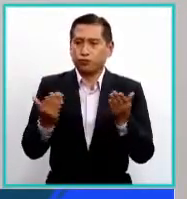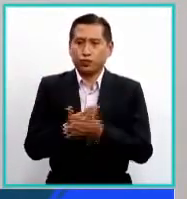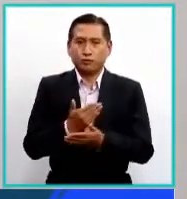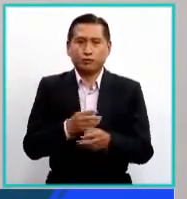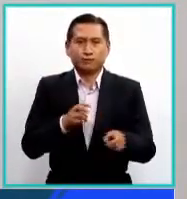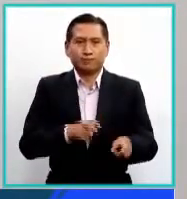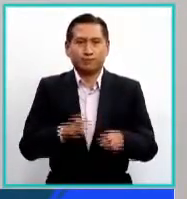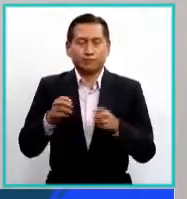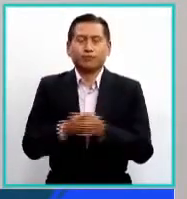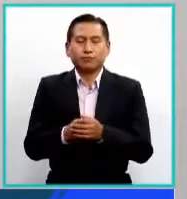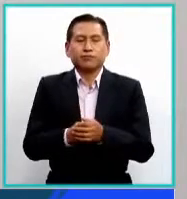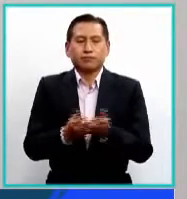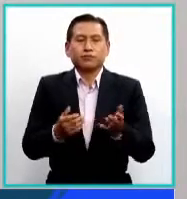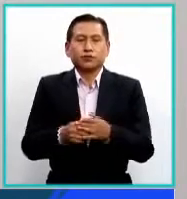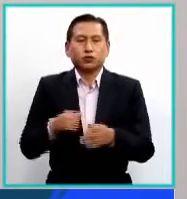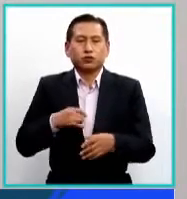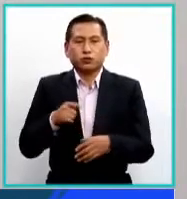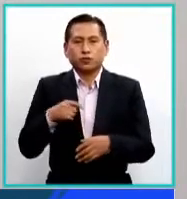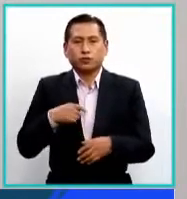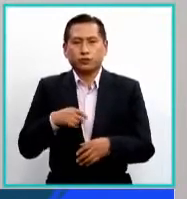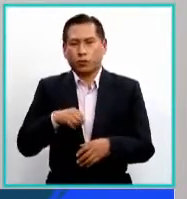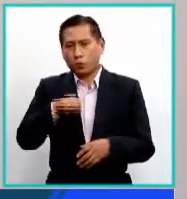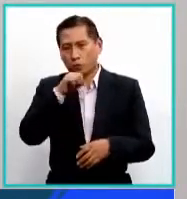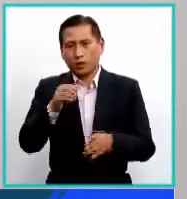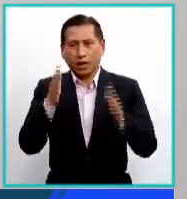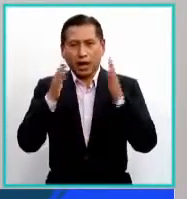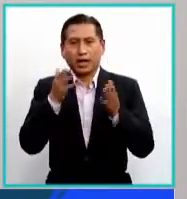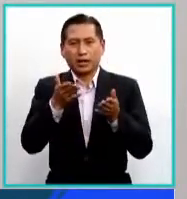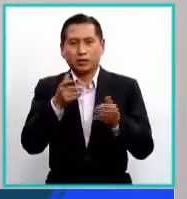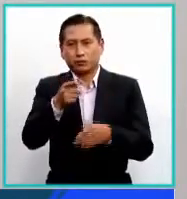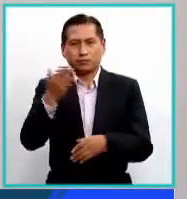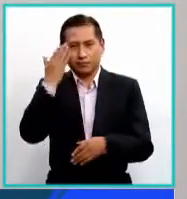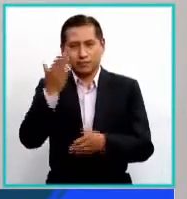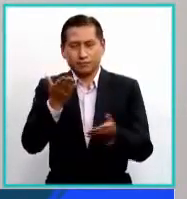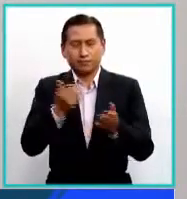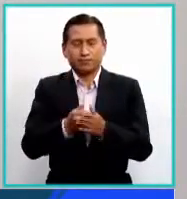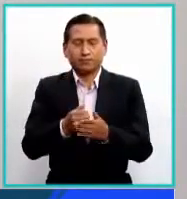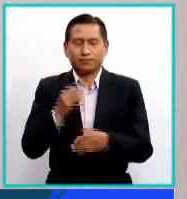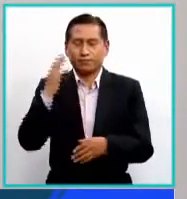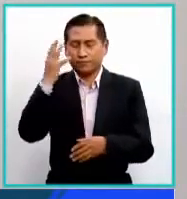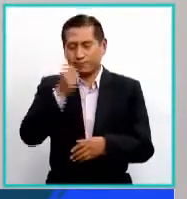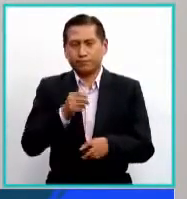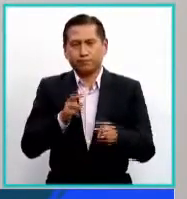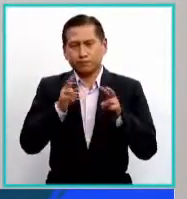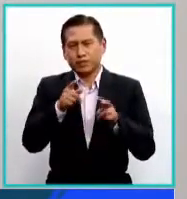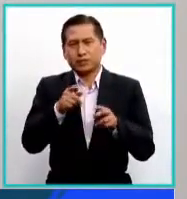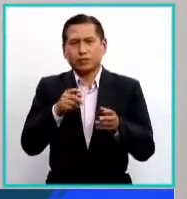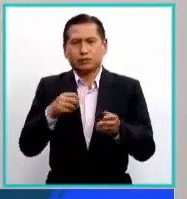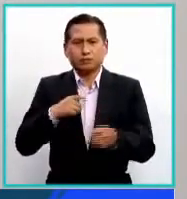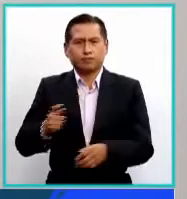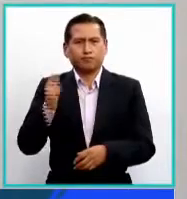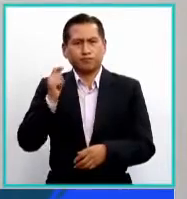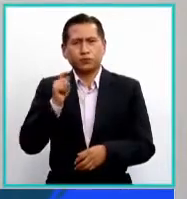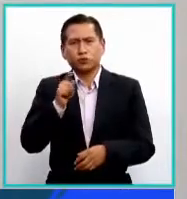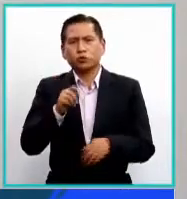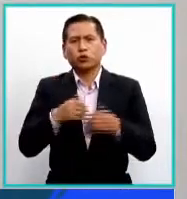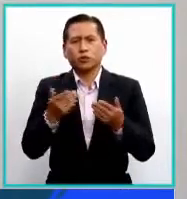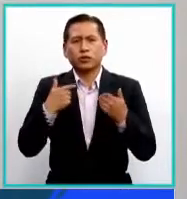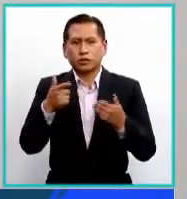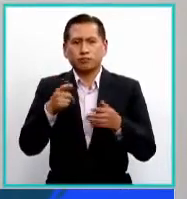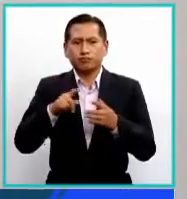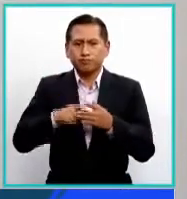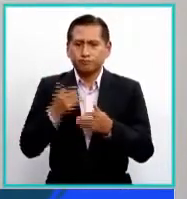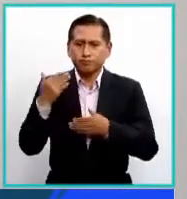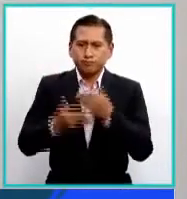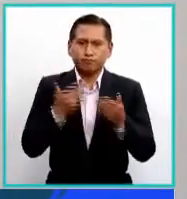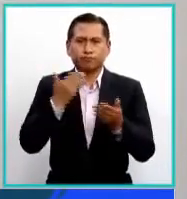y bueno, yo soy tu fan, vos sabes, y es re lindo haber visto y ser testigo de cómo has